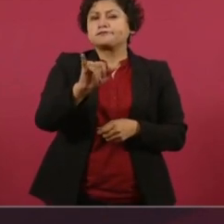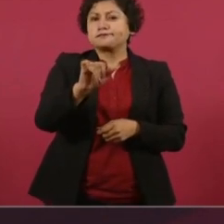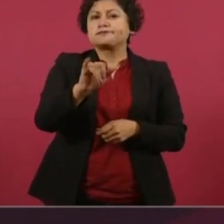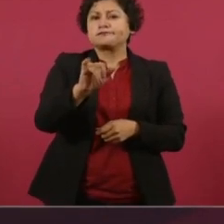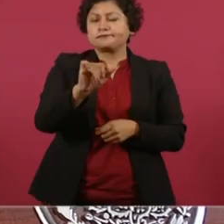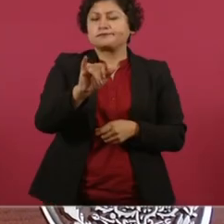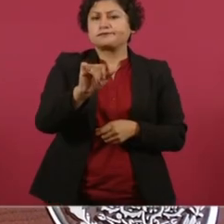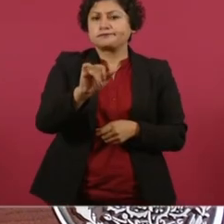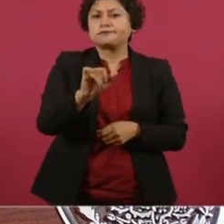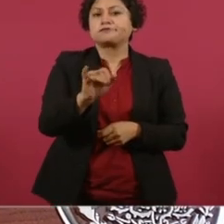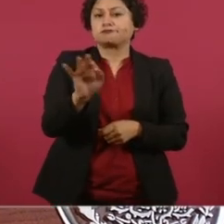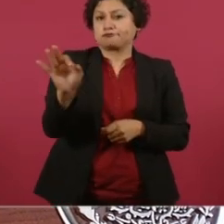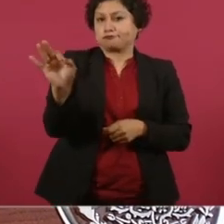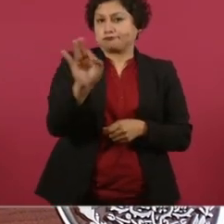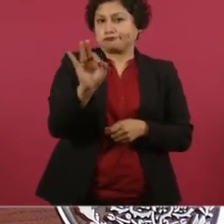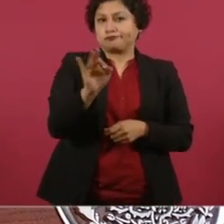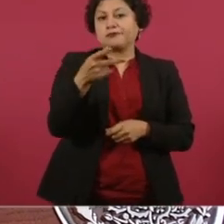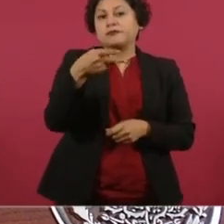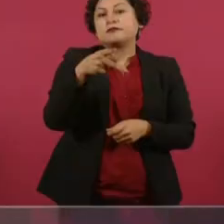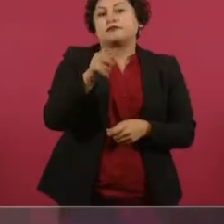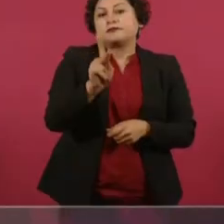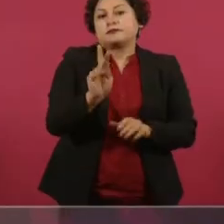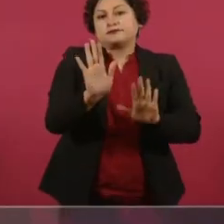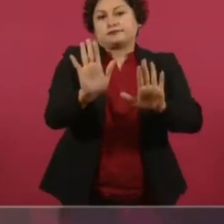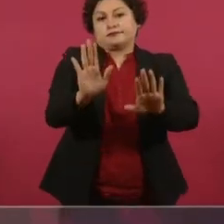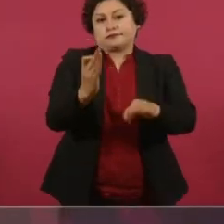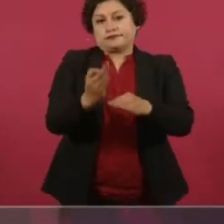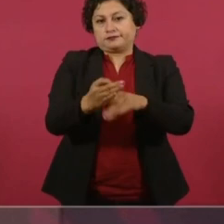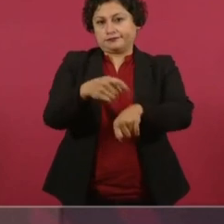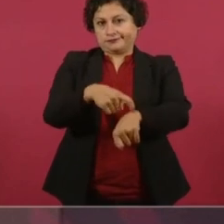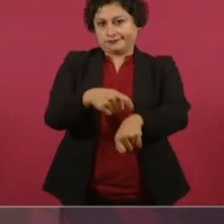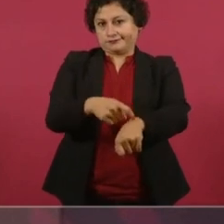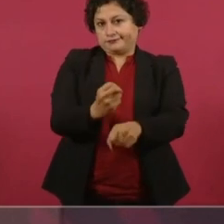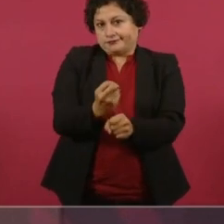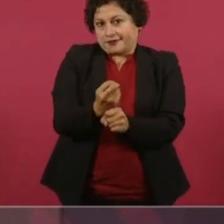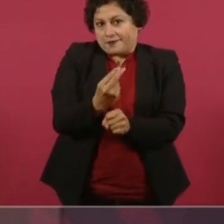vamos a esperar a que sea el mediodía, la tarde, porque